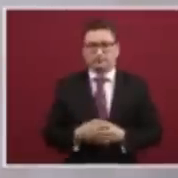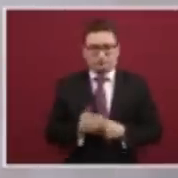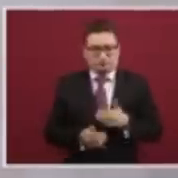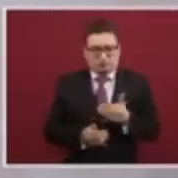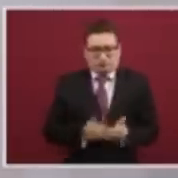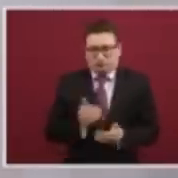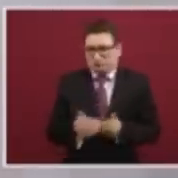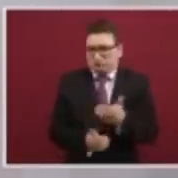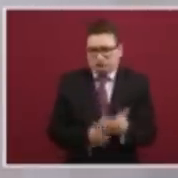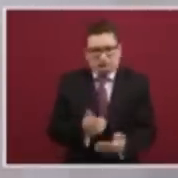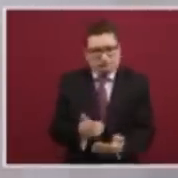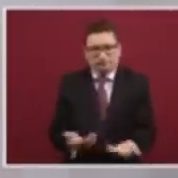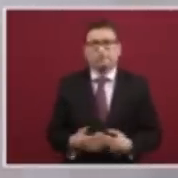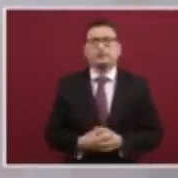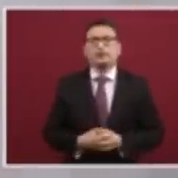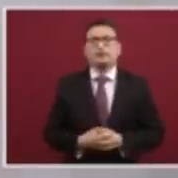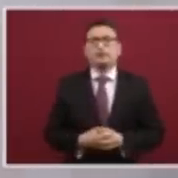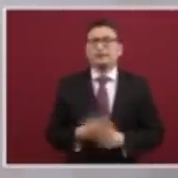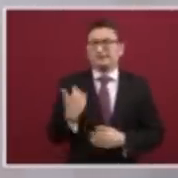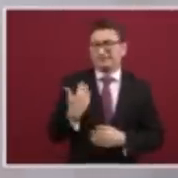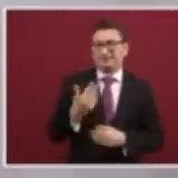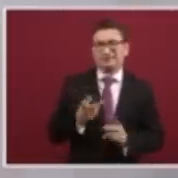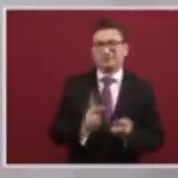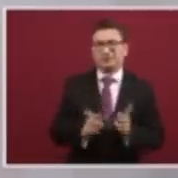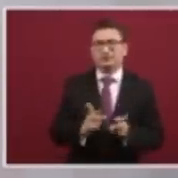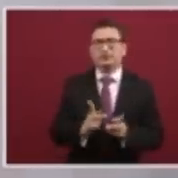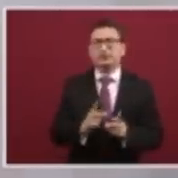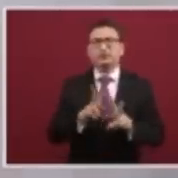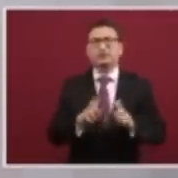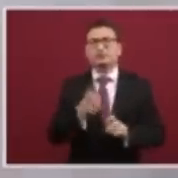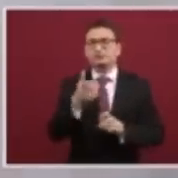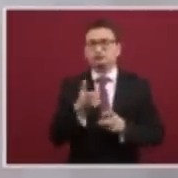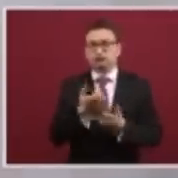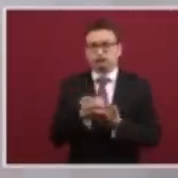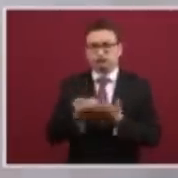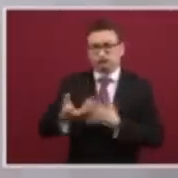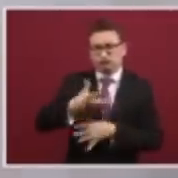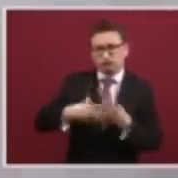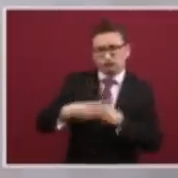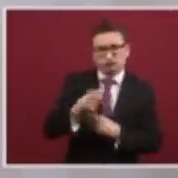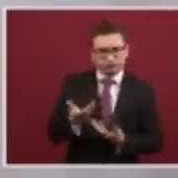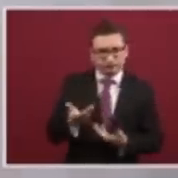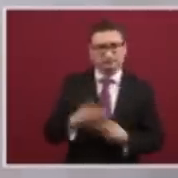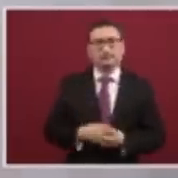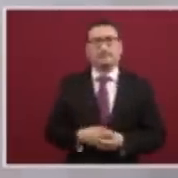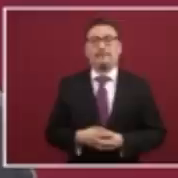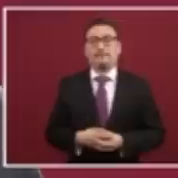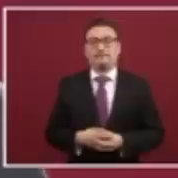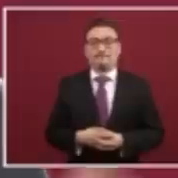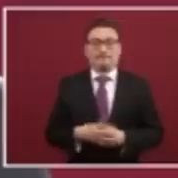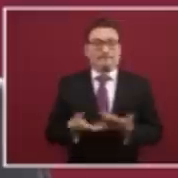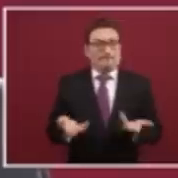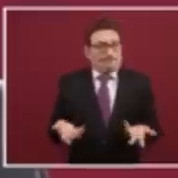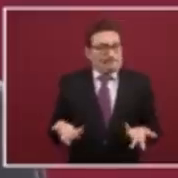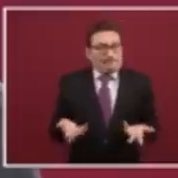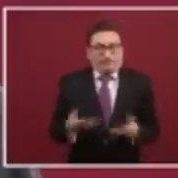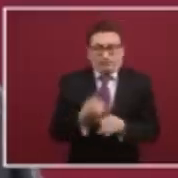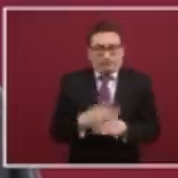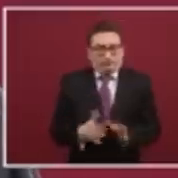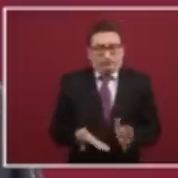marchando. Acabamos de hablar de la economía. Pues ahí están los